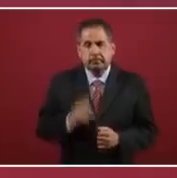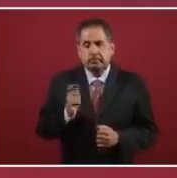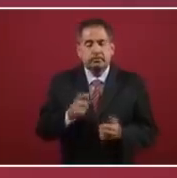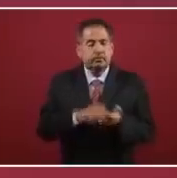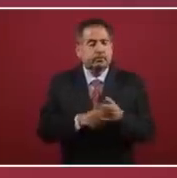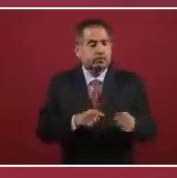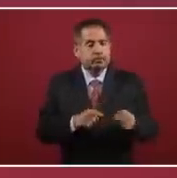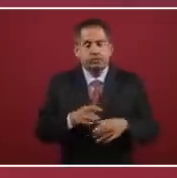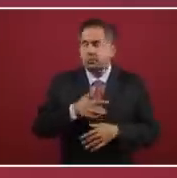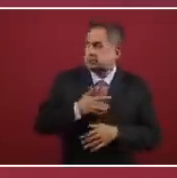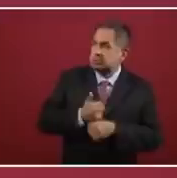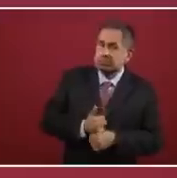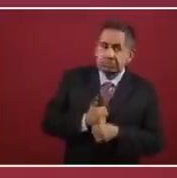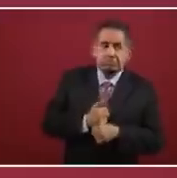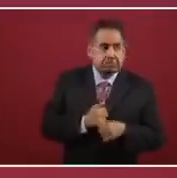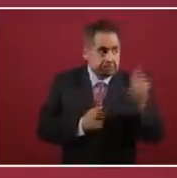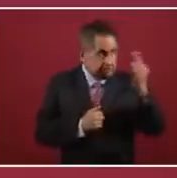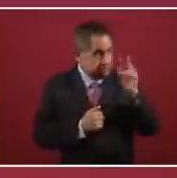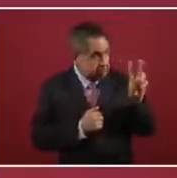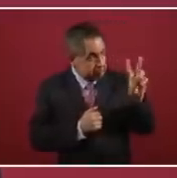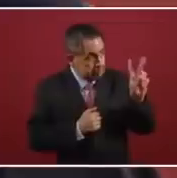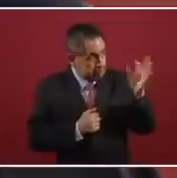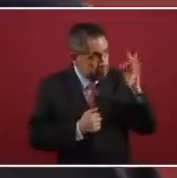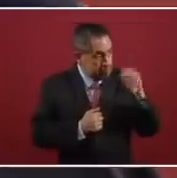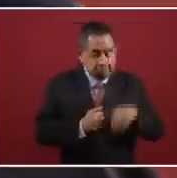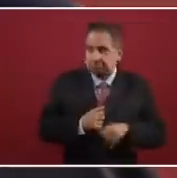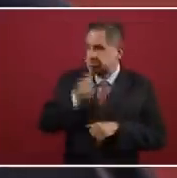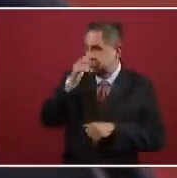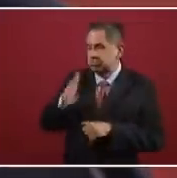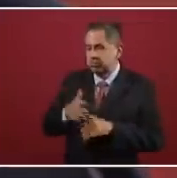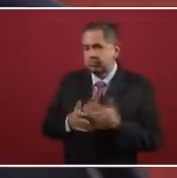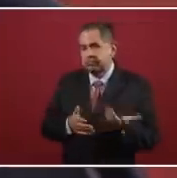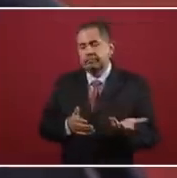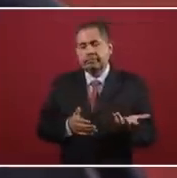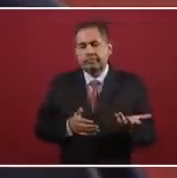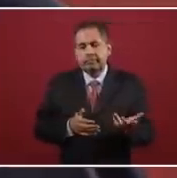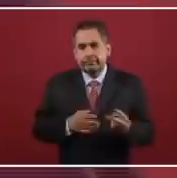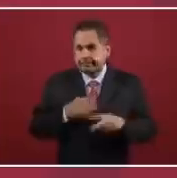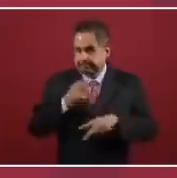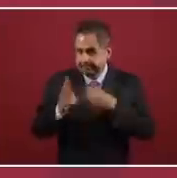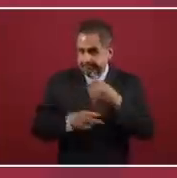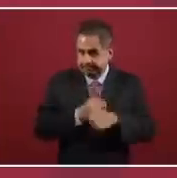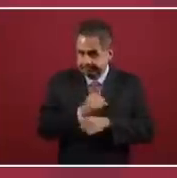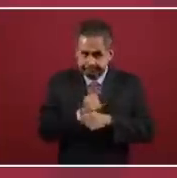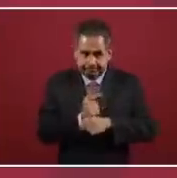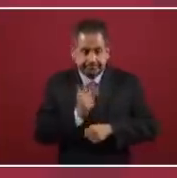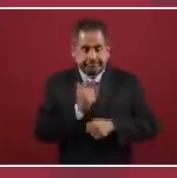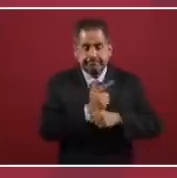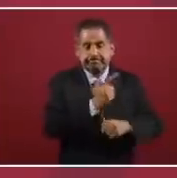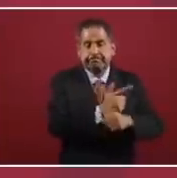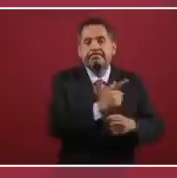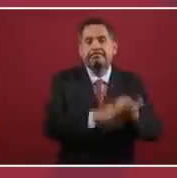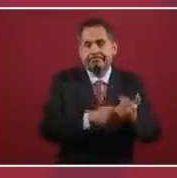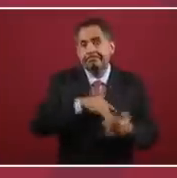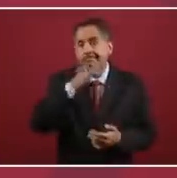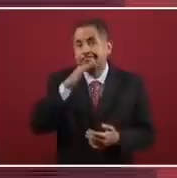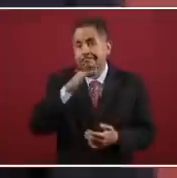sentirse víctimas si aparecen en las investigaciones casos de corrupción.